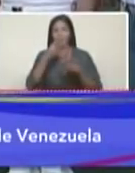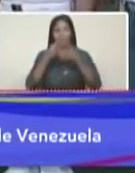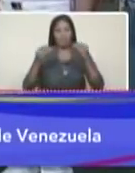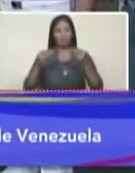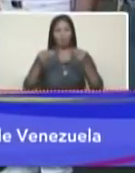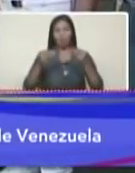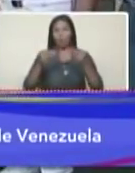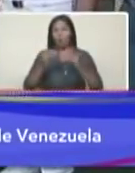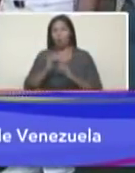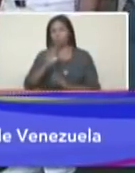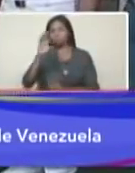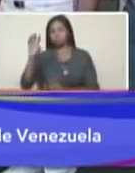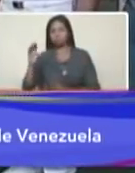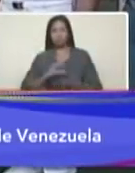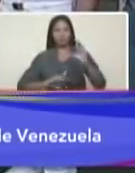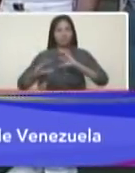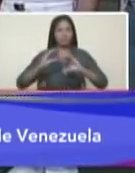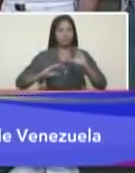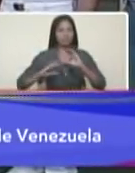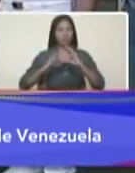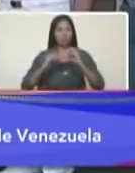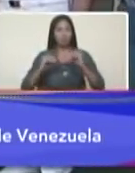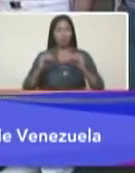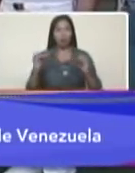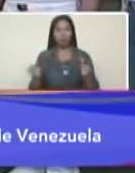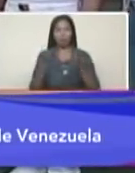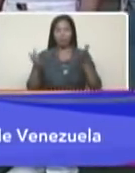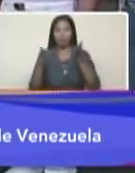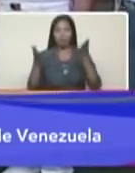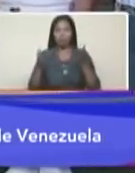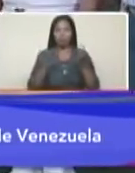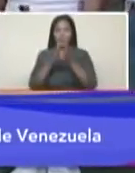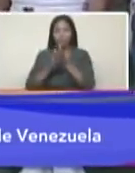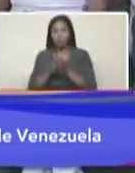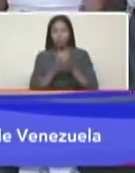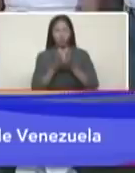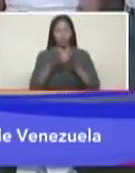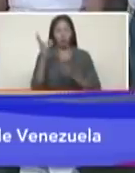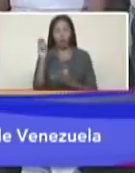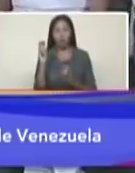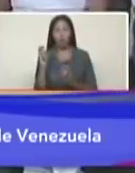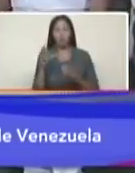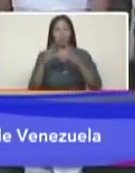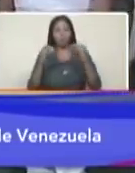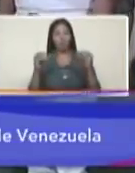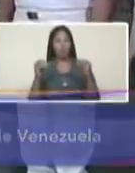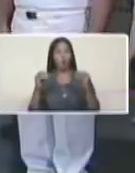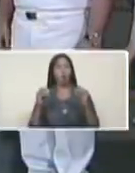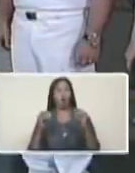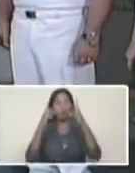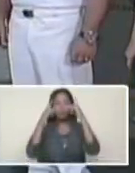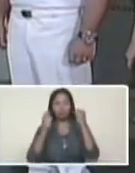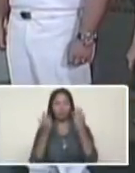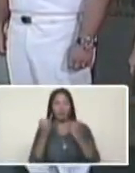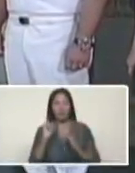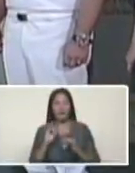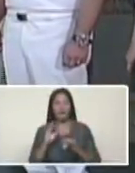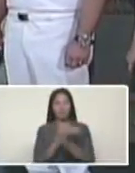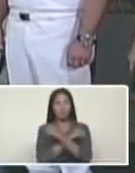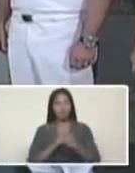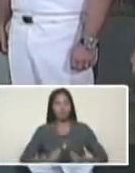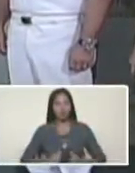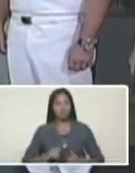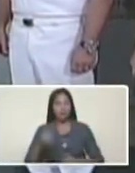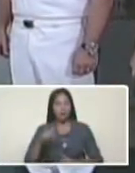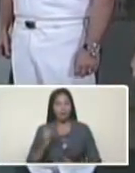a todos los científicos, innovadores, a todos los creadores, profesionales que desde la Fuerza Armada